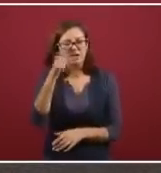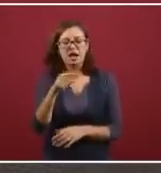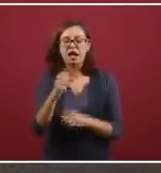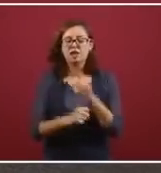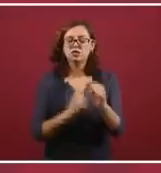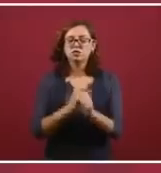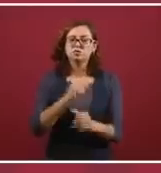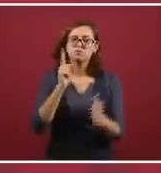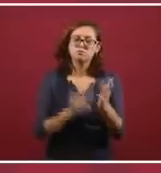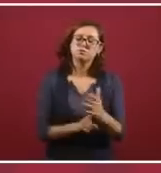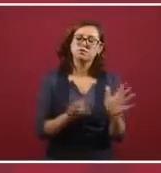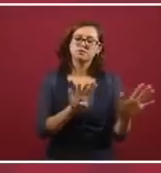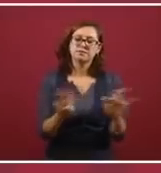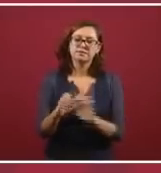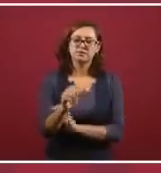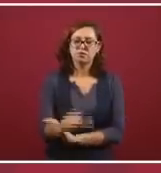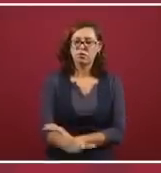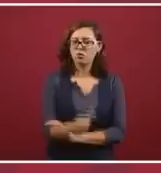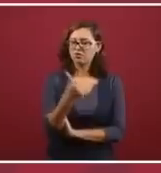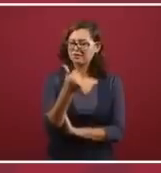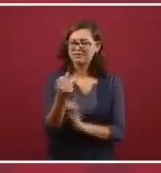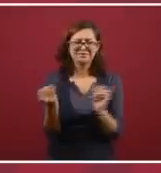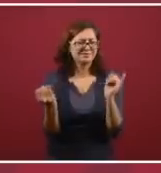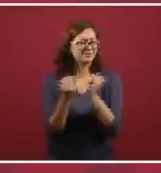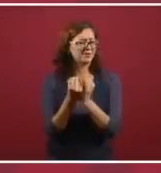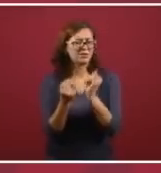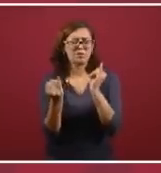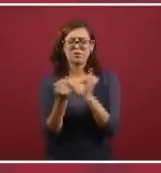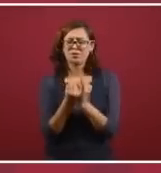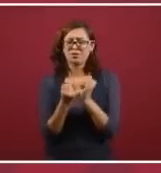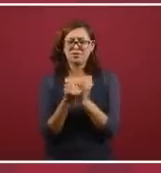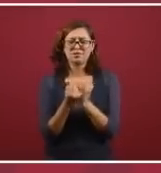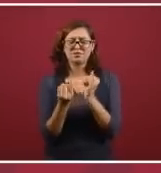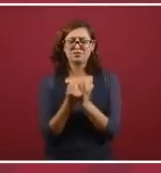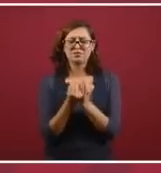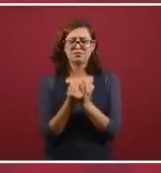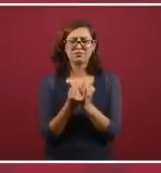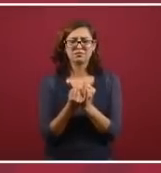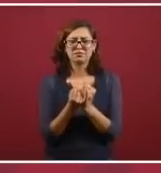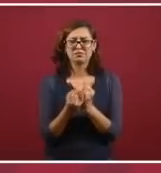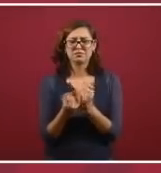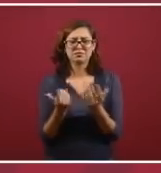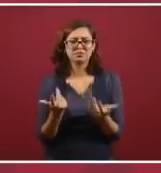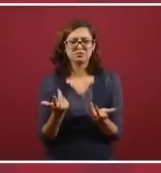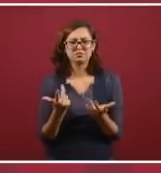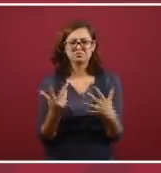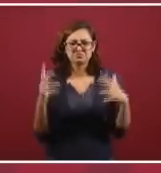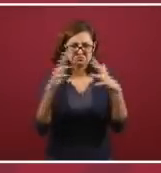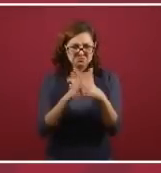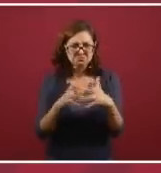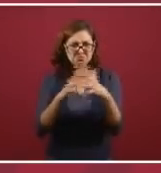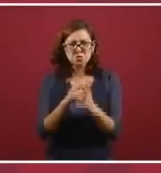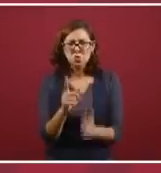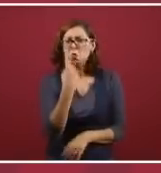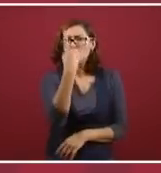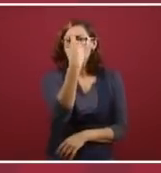1911, nada más fue una batalla, la de Ciudad